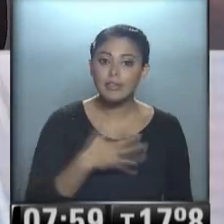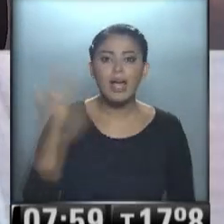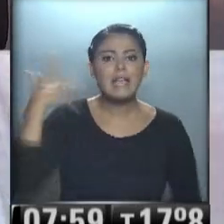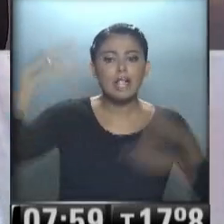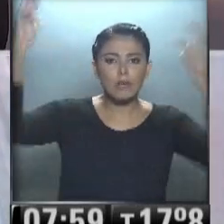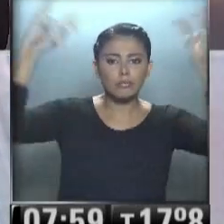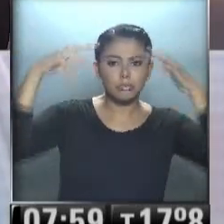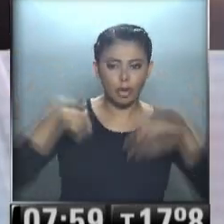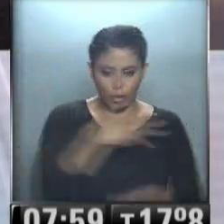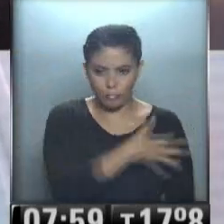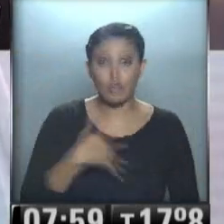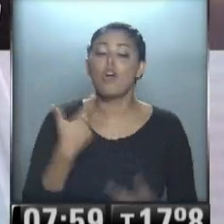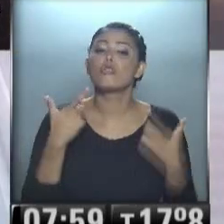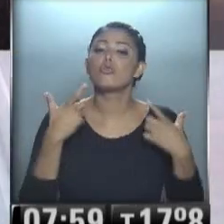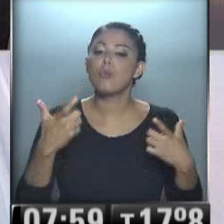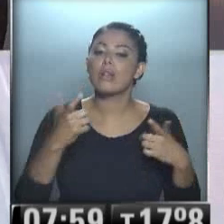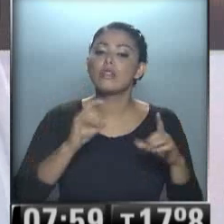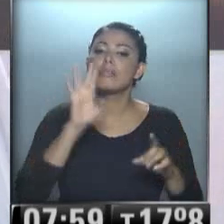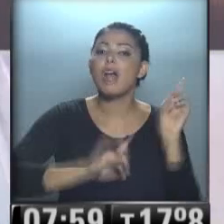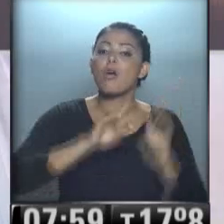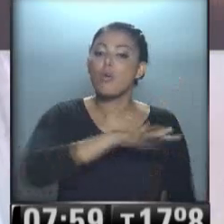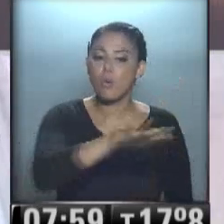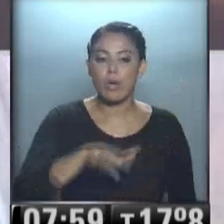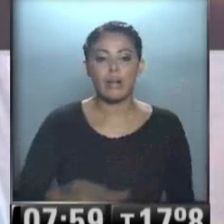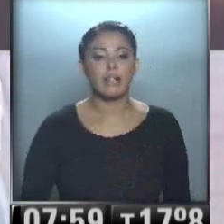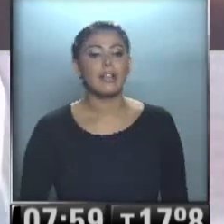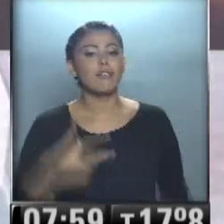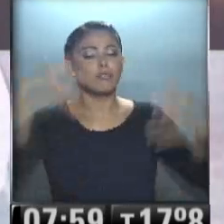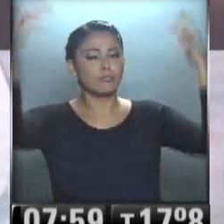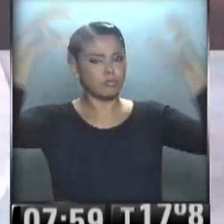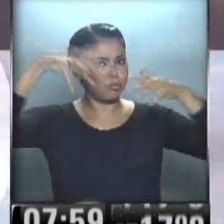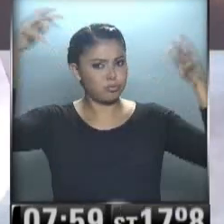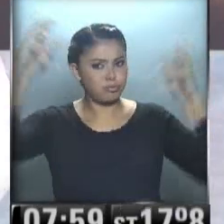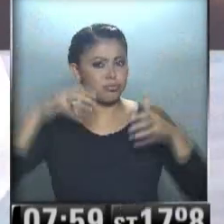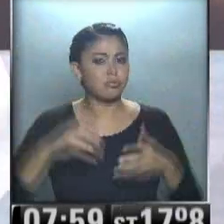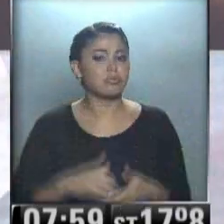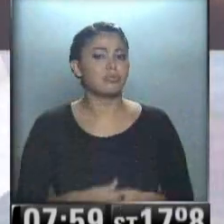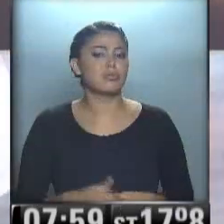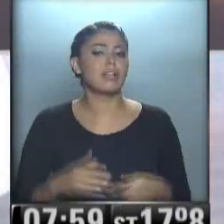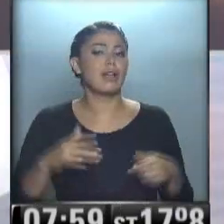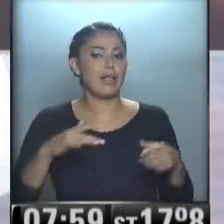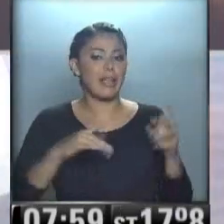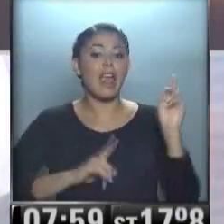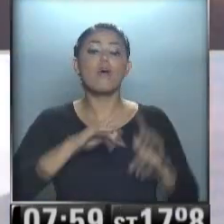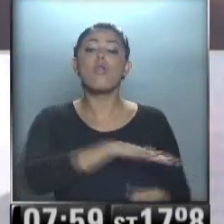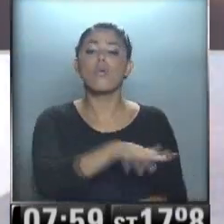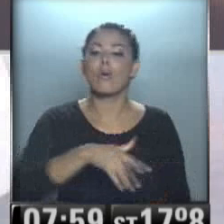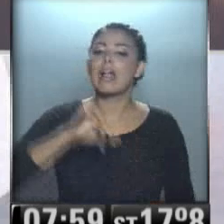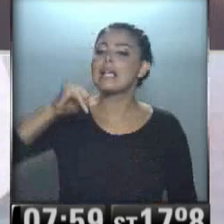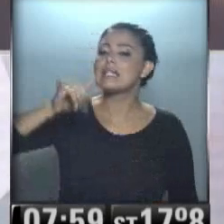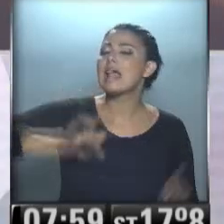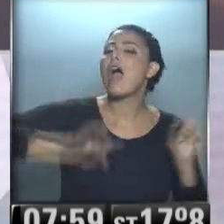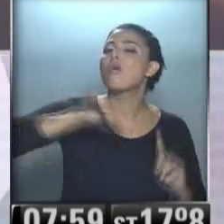de ayer, pero por suerte fueron aisladísimas, ¿eh? Fueron chaparrones aislados. Aisladísimos,